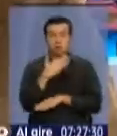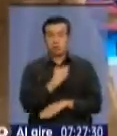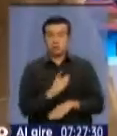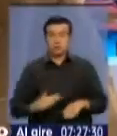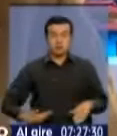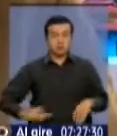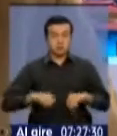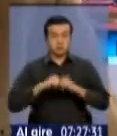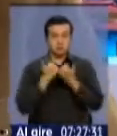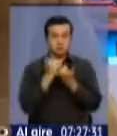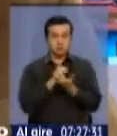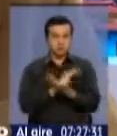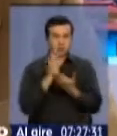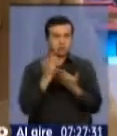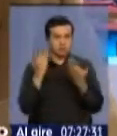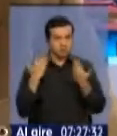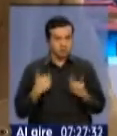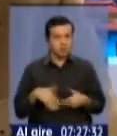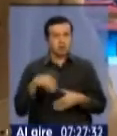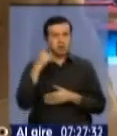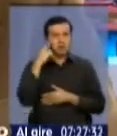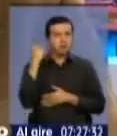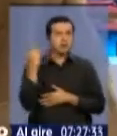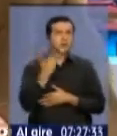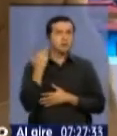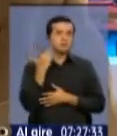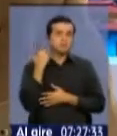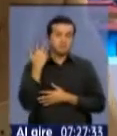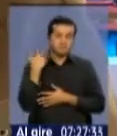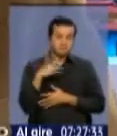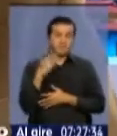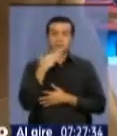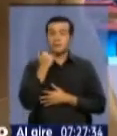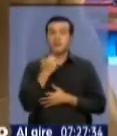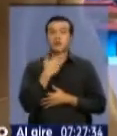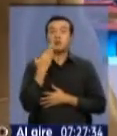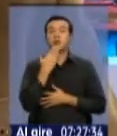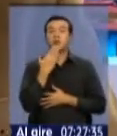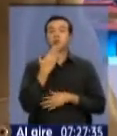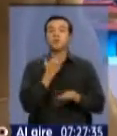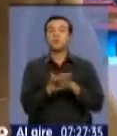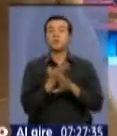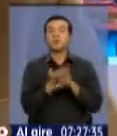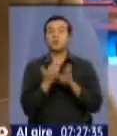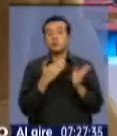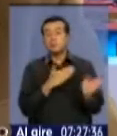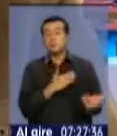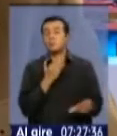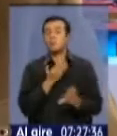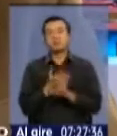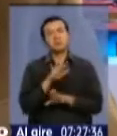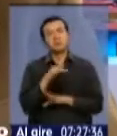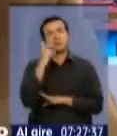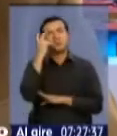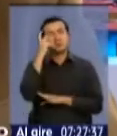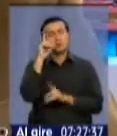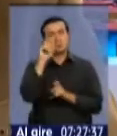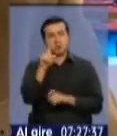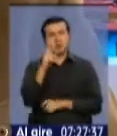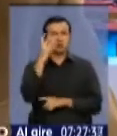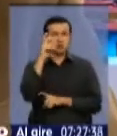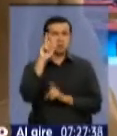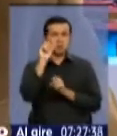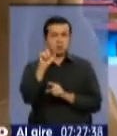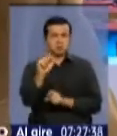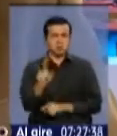de la Asamblea Nacional, nosotros tenemos están redactando y mejorando las propuestas. Son cerca de 12 preguntas